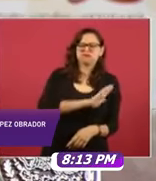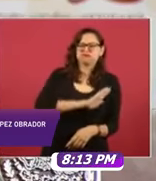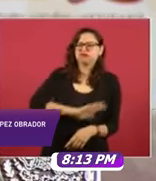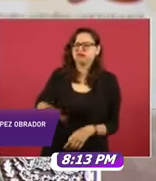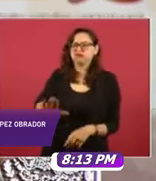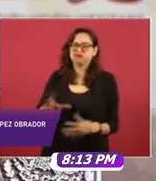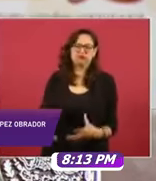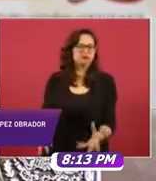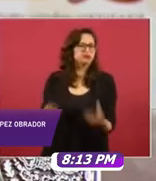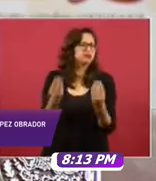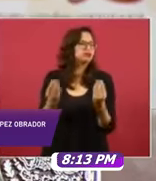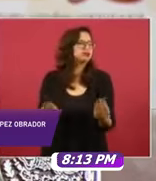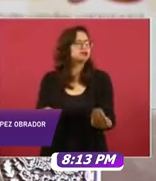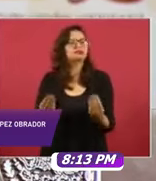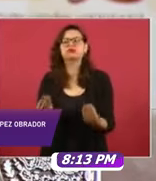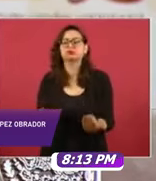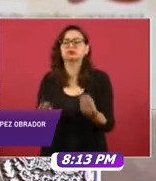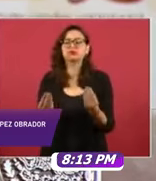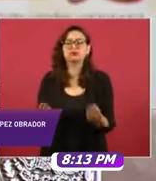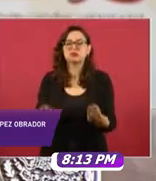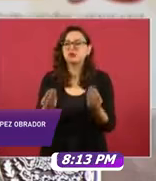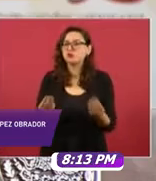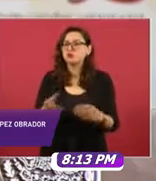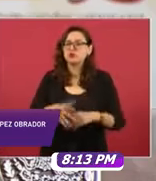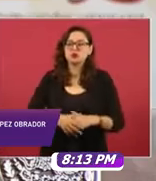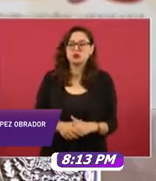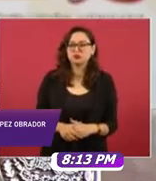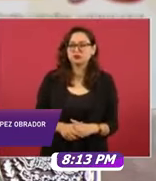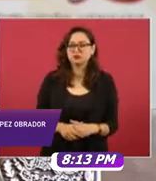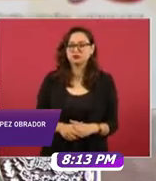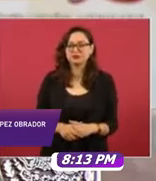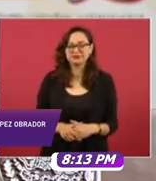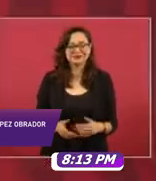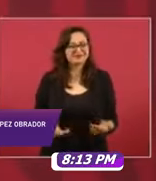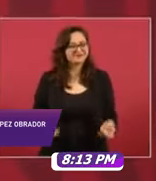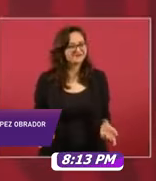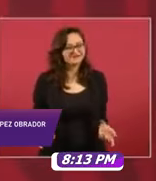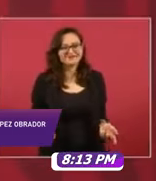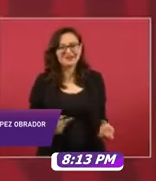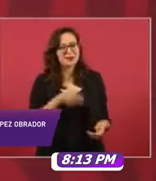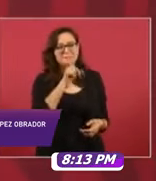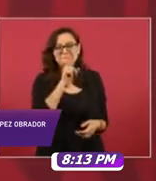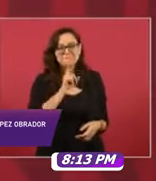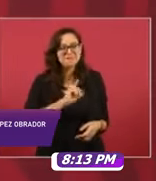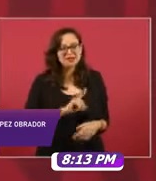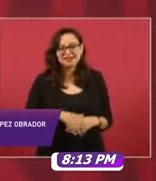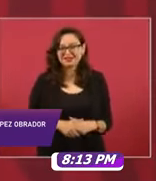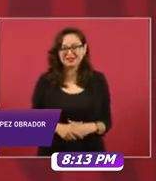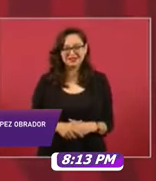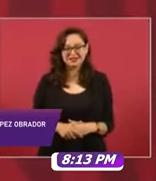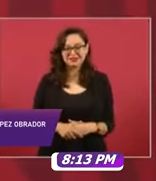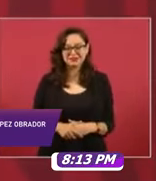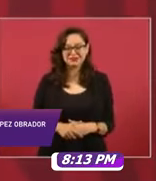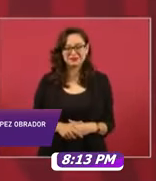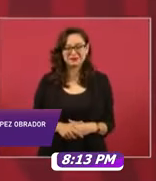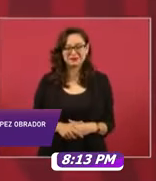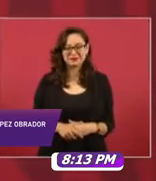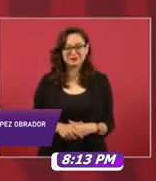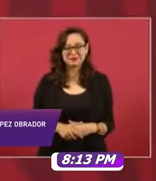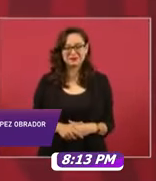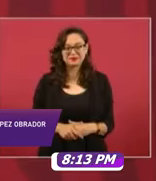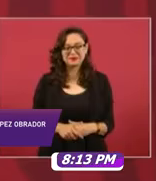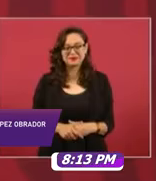que pues no es cierto. pero